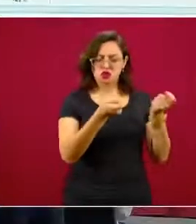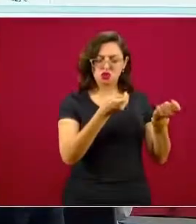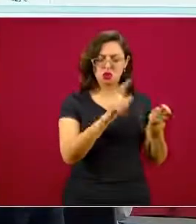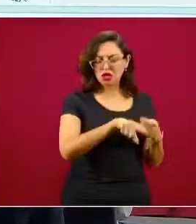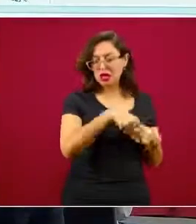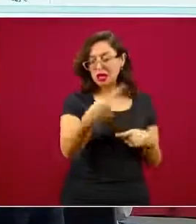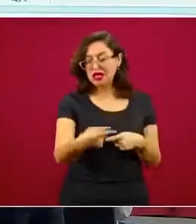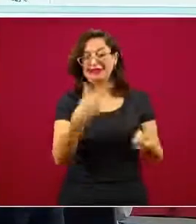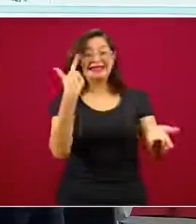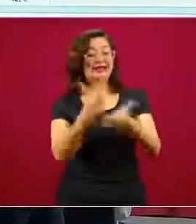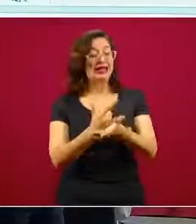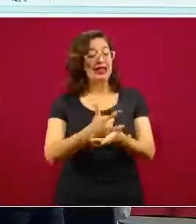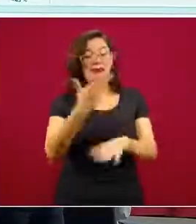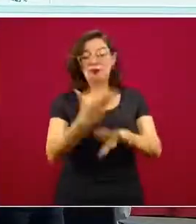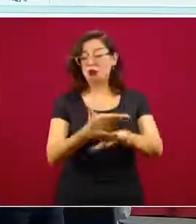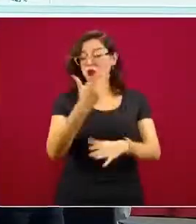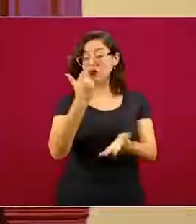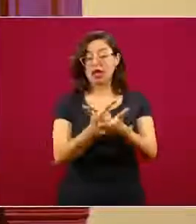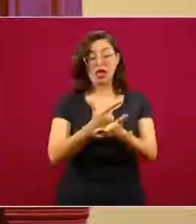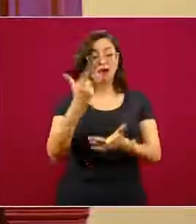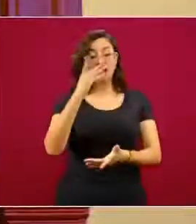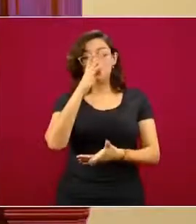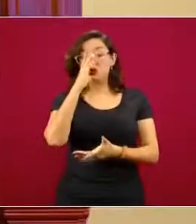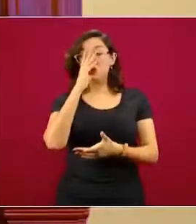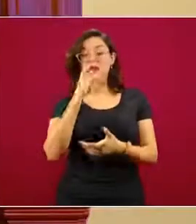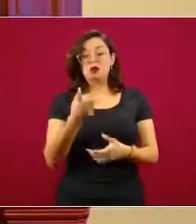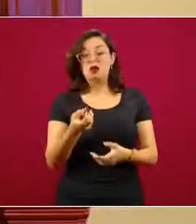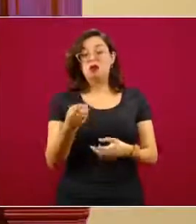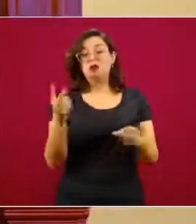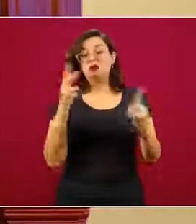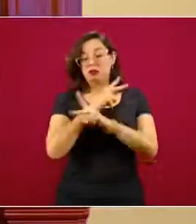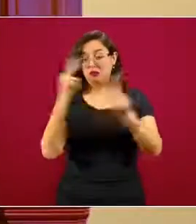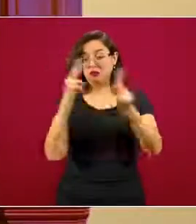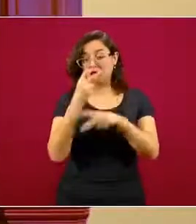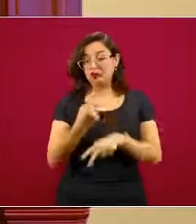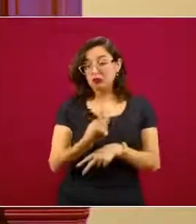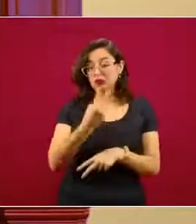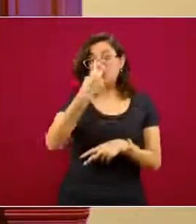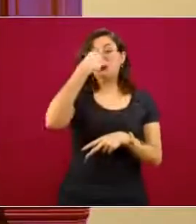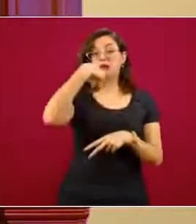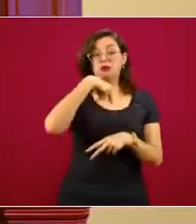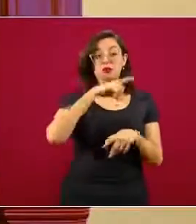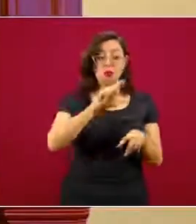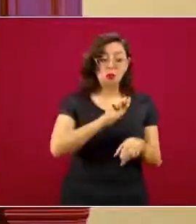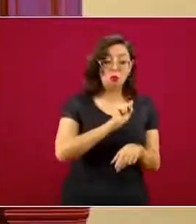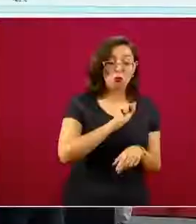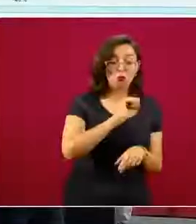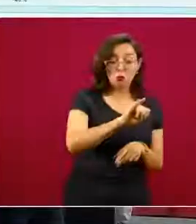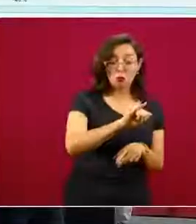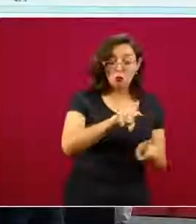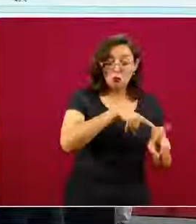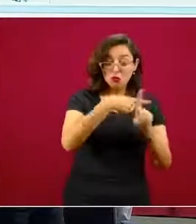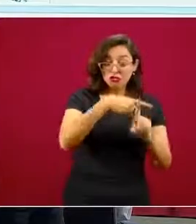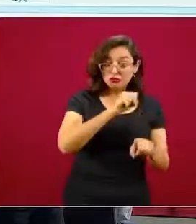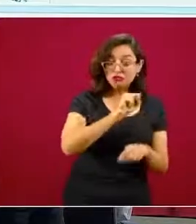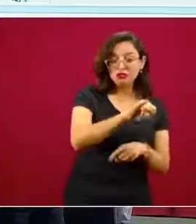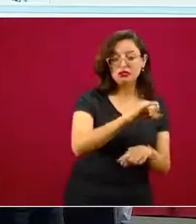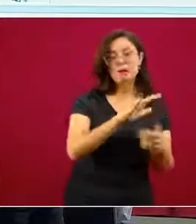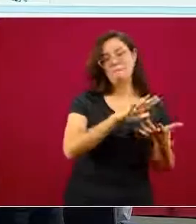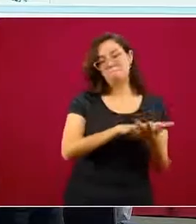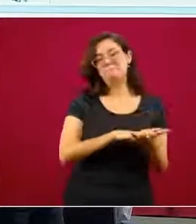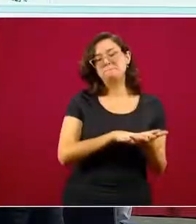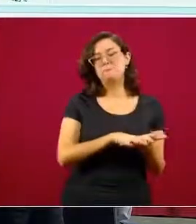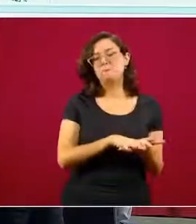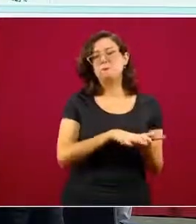con los pacientes críticos o muy graves o inclusive los que están intubados, pues el porcentaje de positividad es todavía